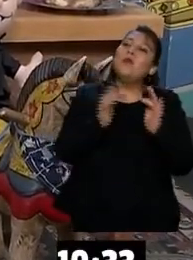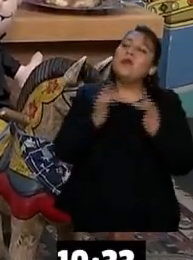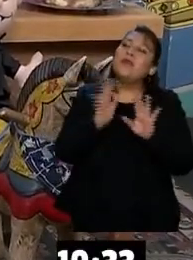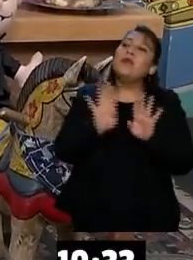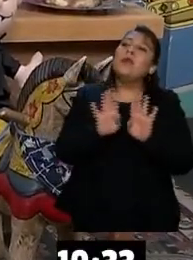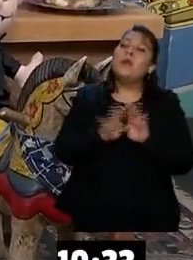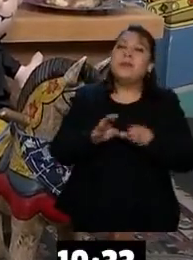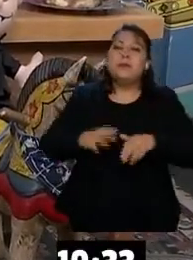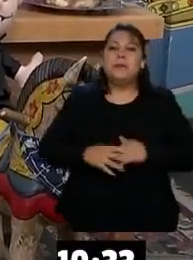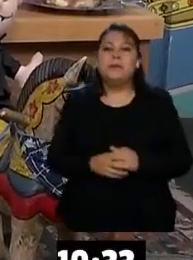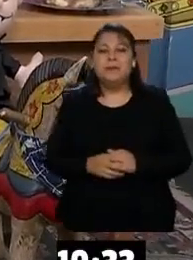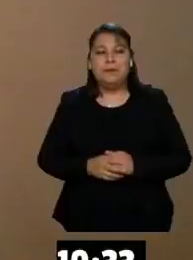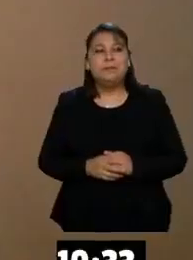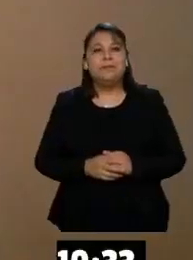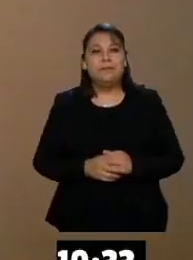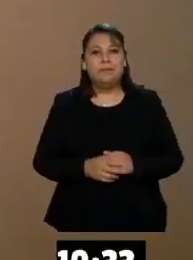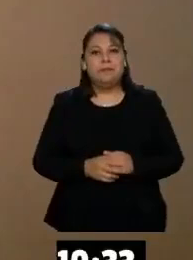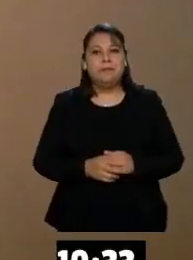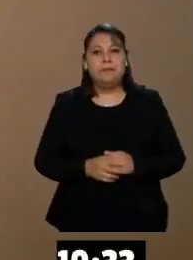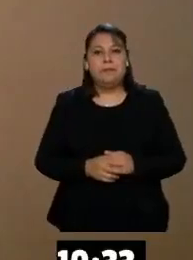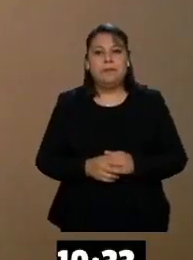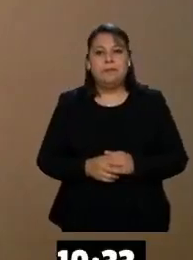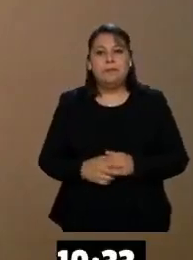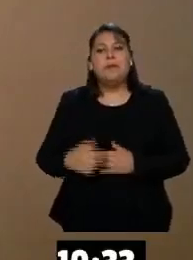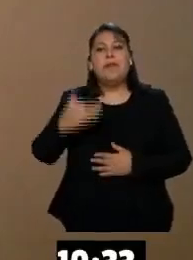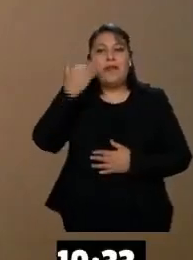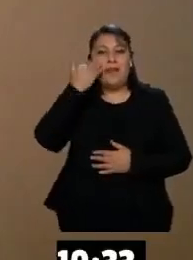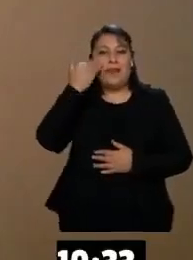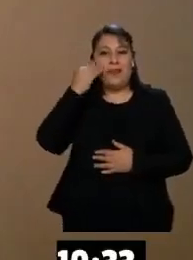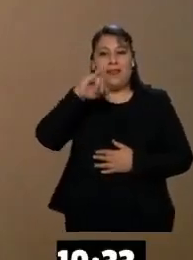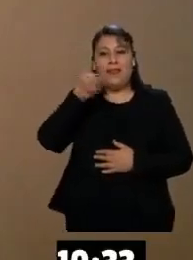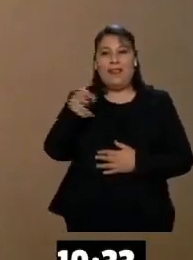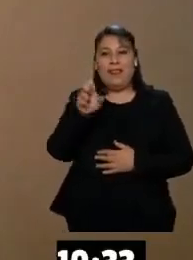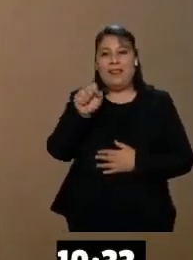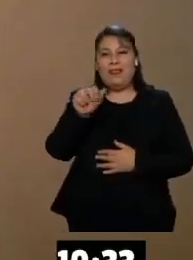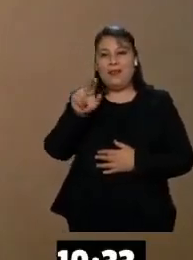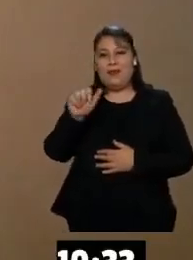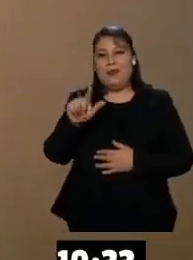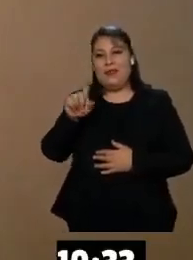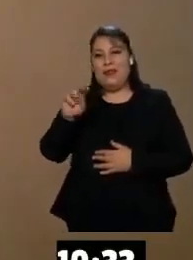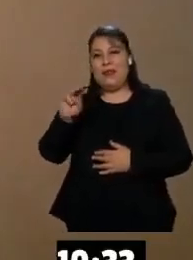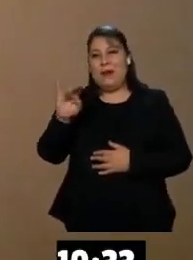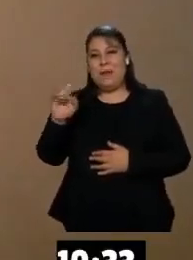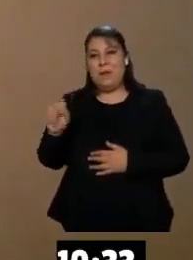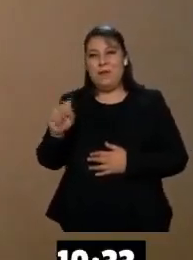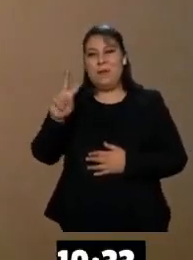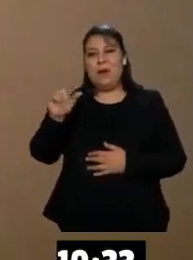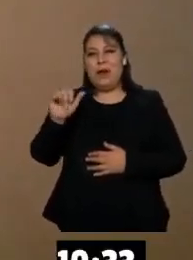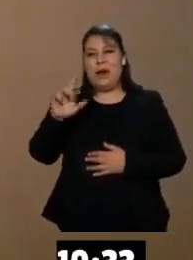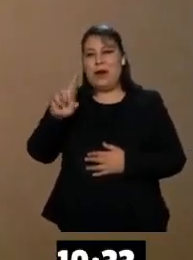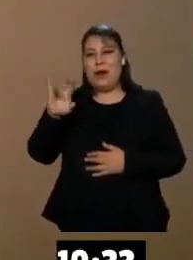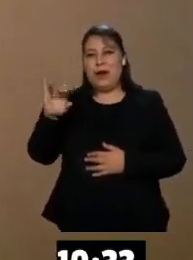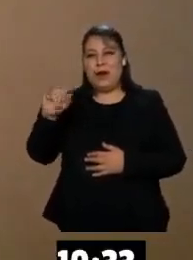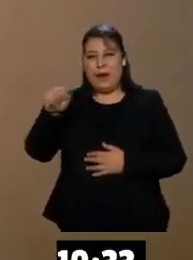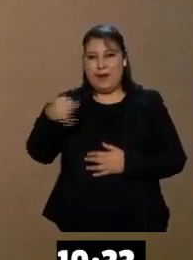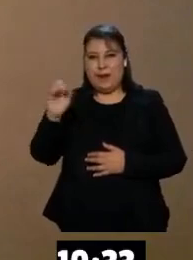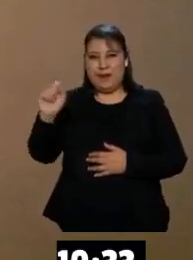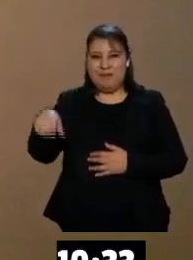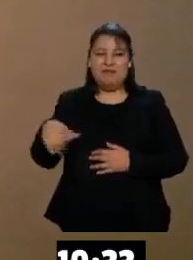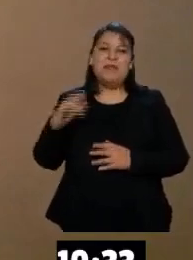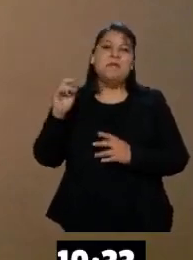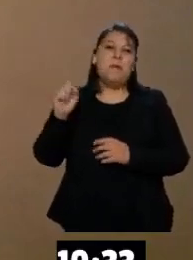seguirte? Me encuentran en Facebook como Jesús Lemus Barajas, y en Twitter como @LemusBarajas, y en mi canal de YouTube